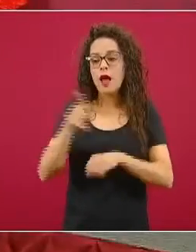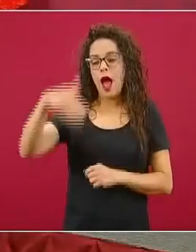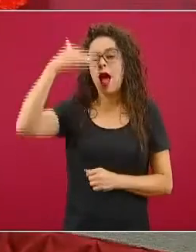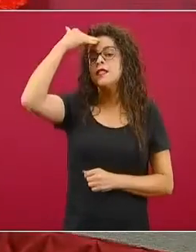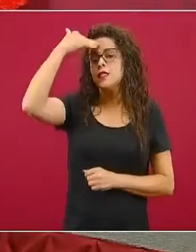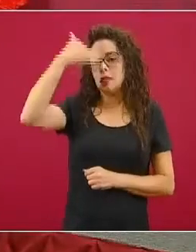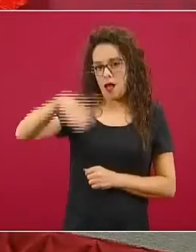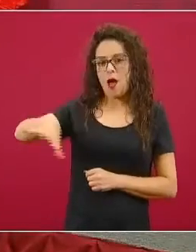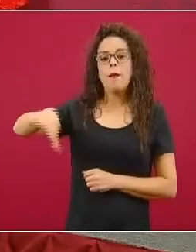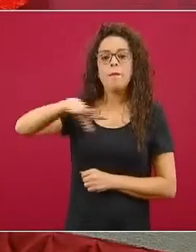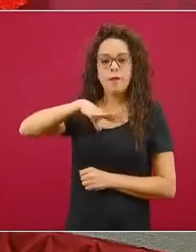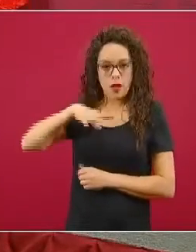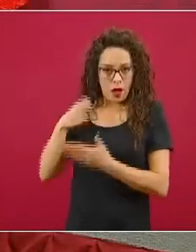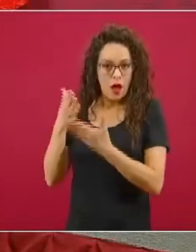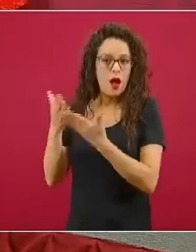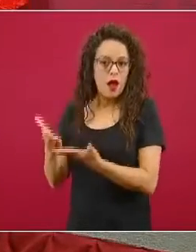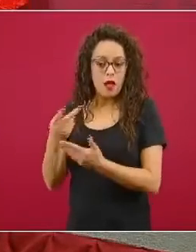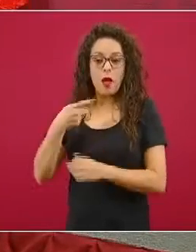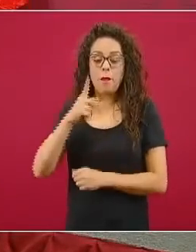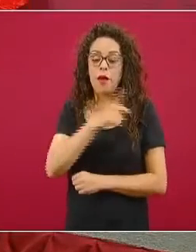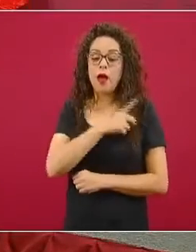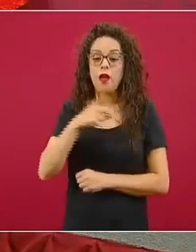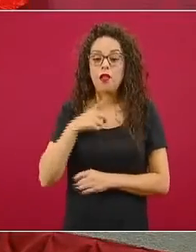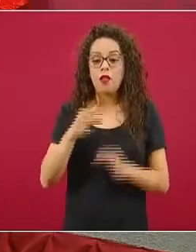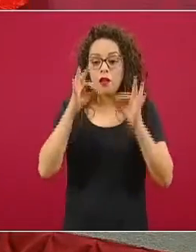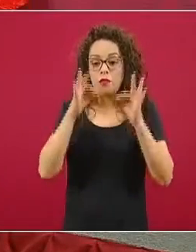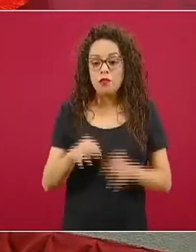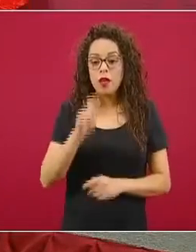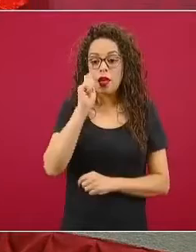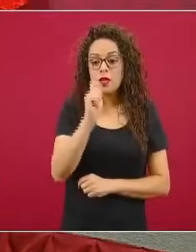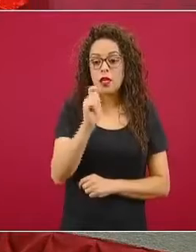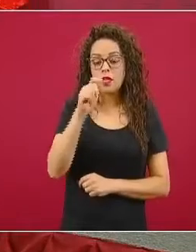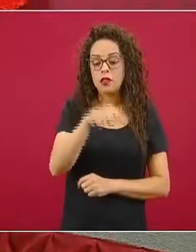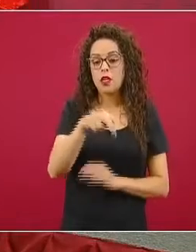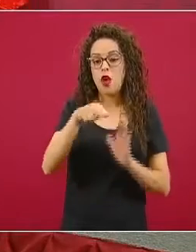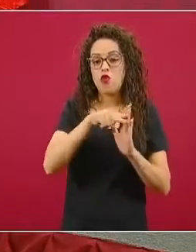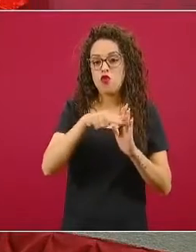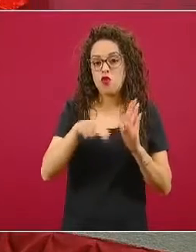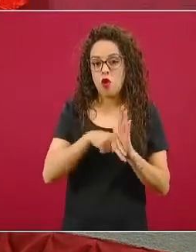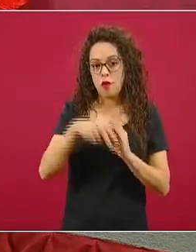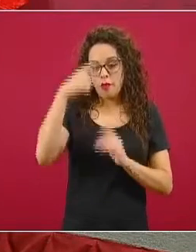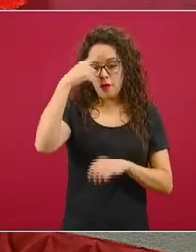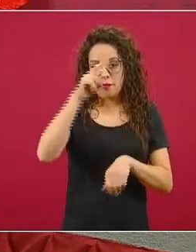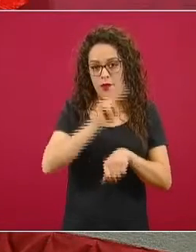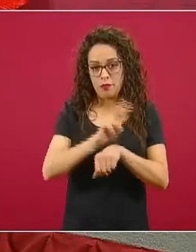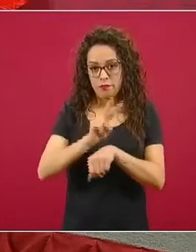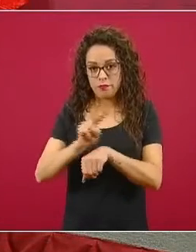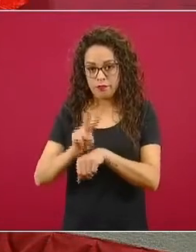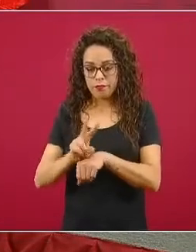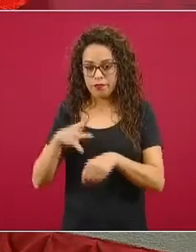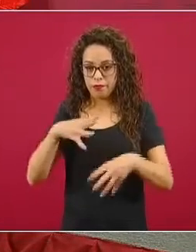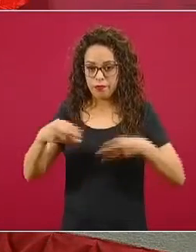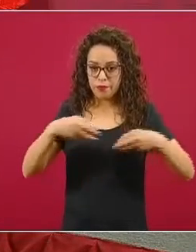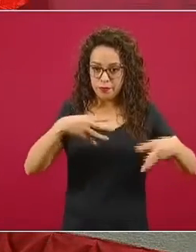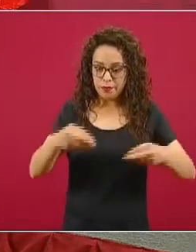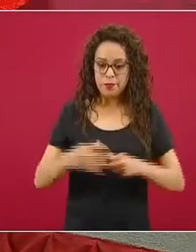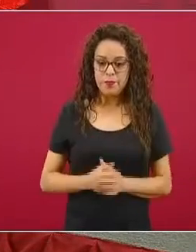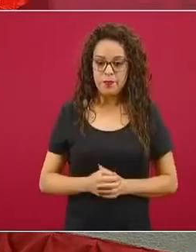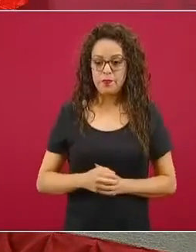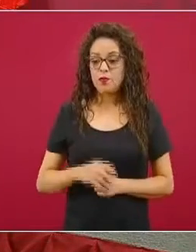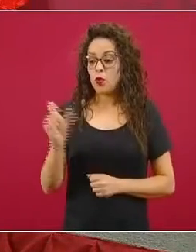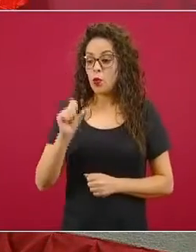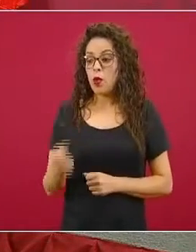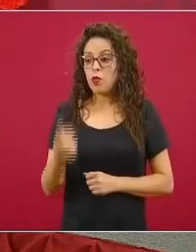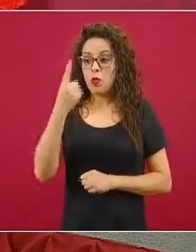mismo. Pero dado que hay que cumplir con la normativa de la vigilancia epidemiológica, cuando una entidad se entera